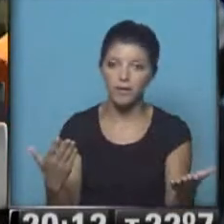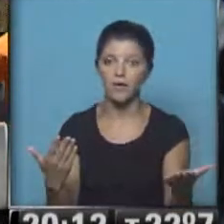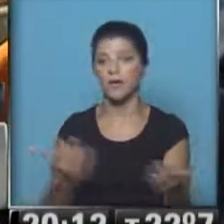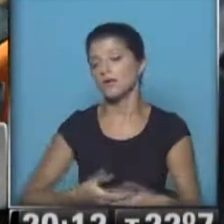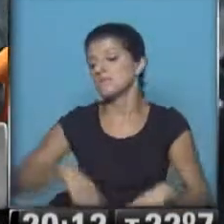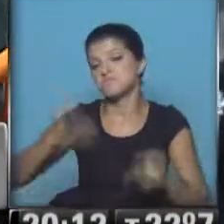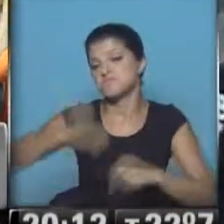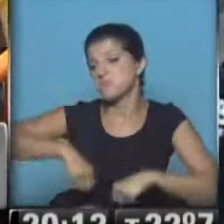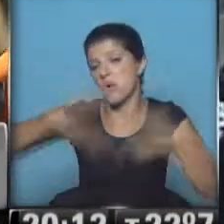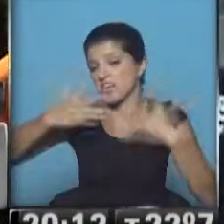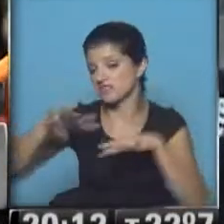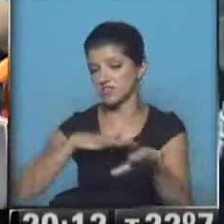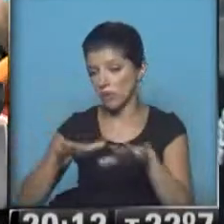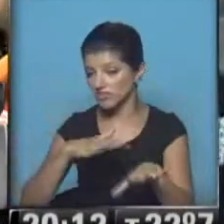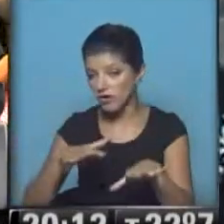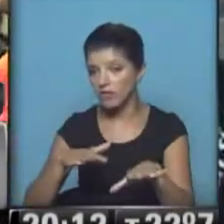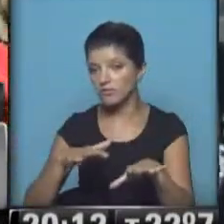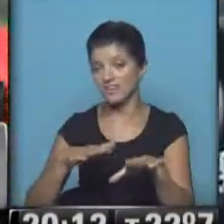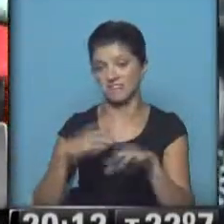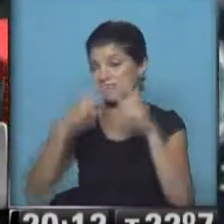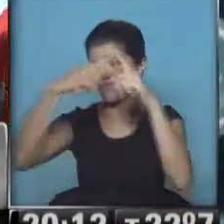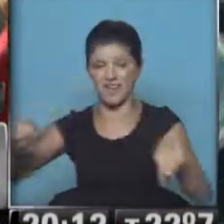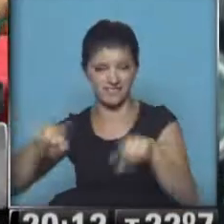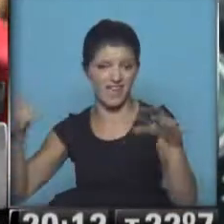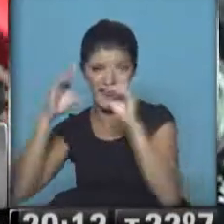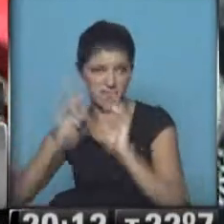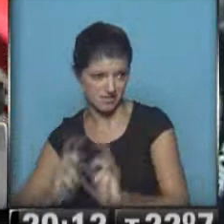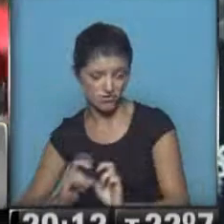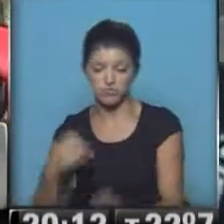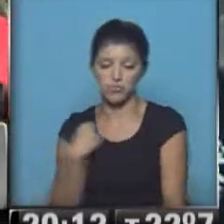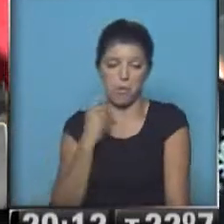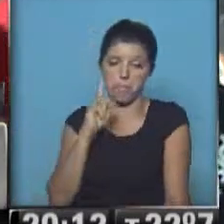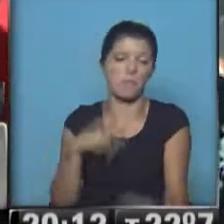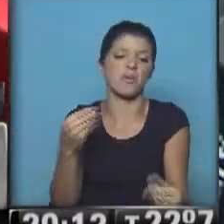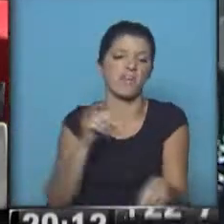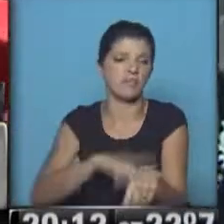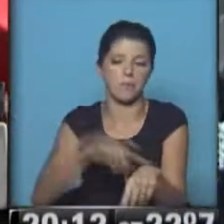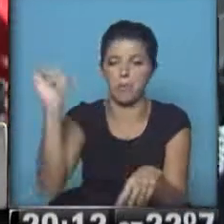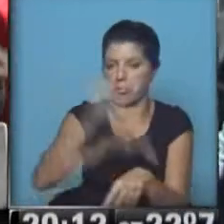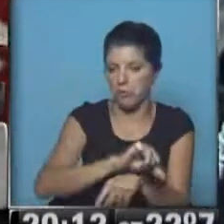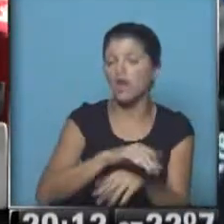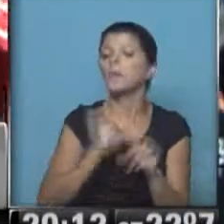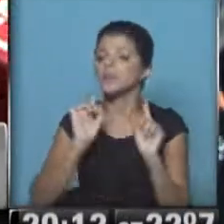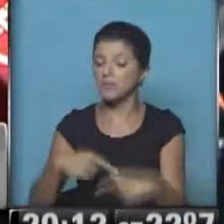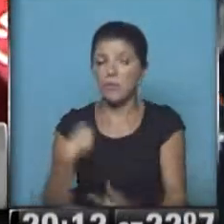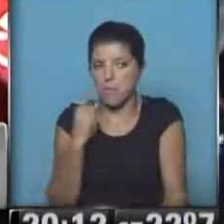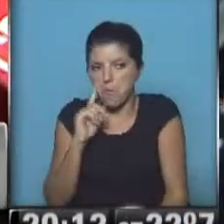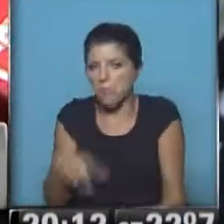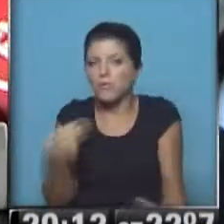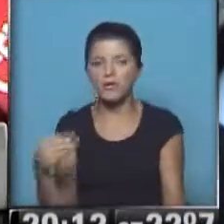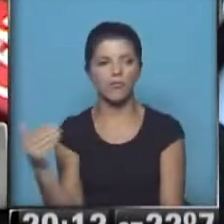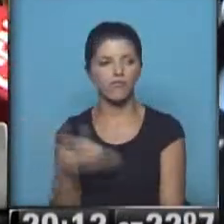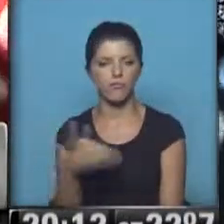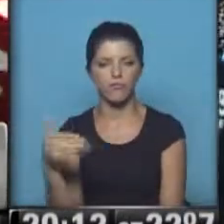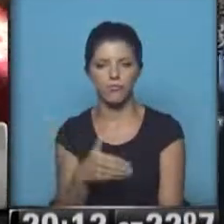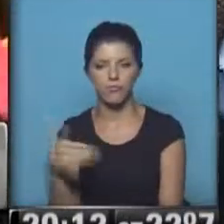cualquier circunstancia que no se vincula con el proceso, lo desconozco, como desconozco la razón por la cual seguimos perdiendo tiempo y